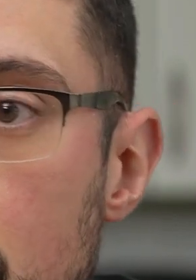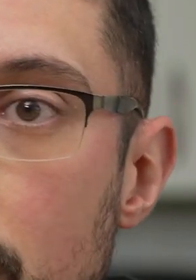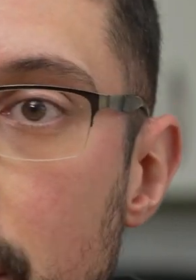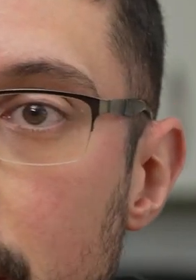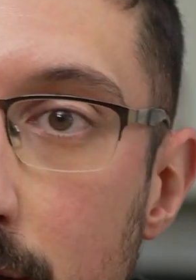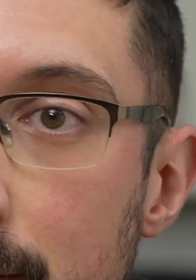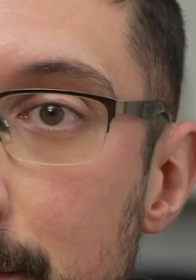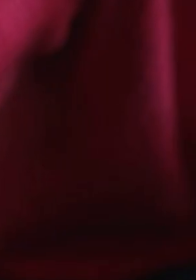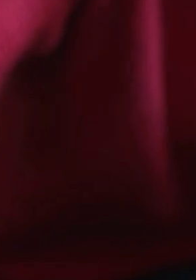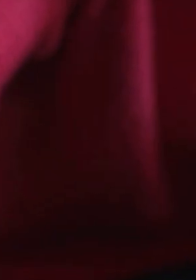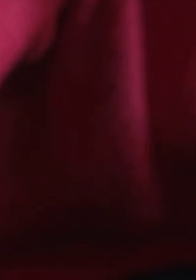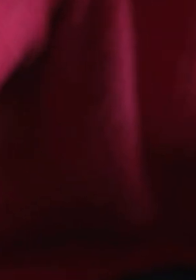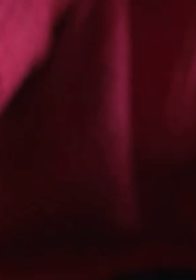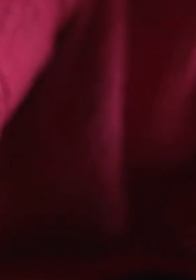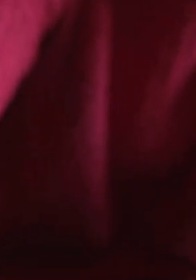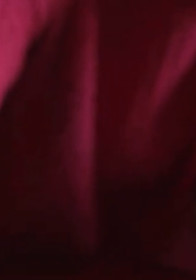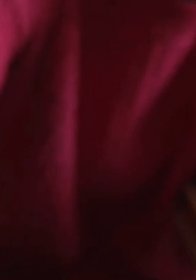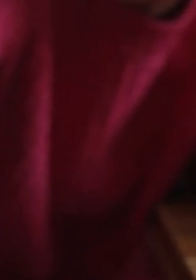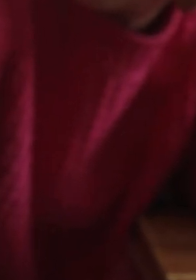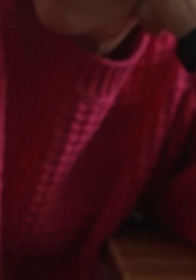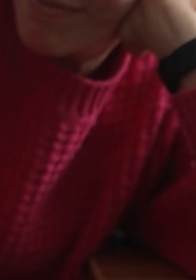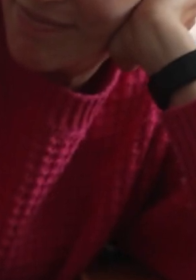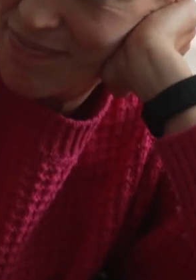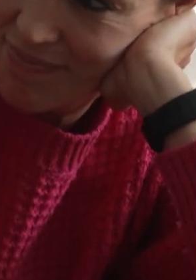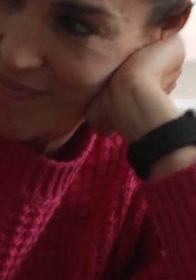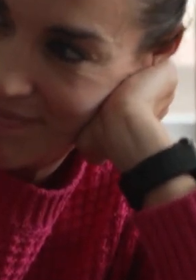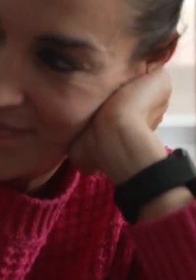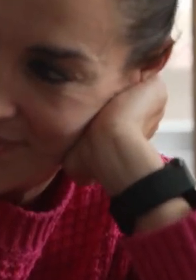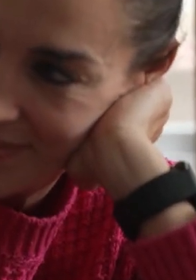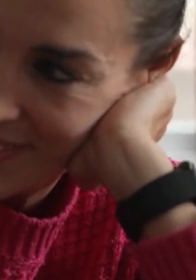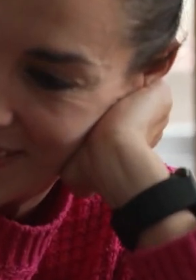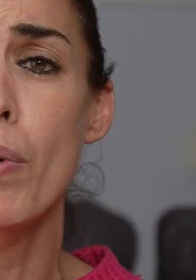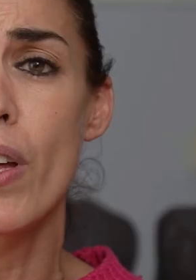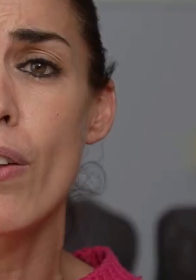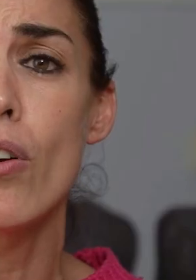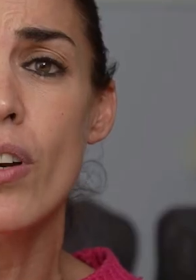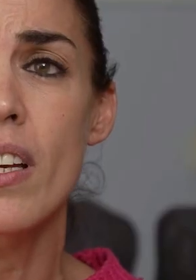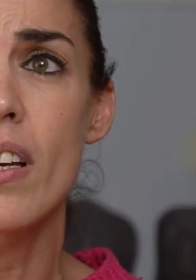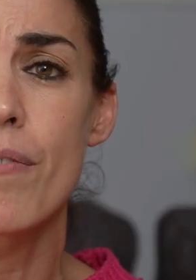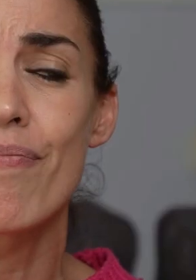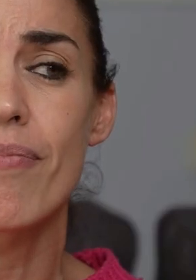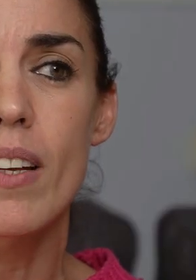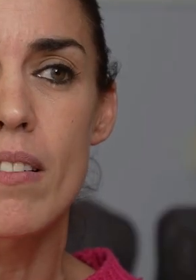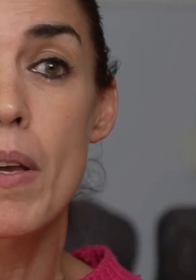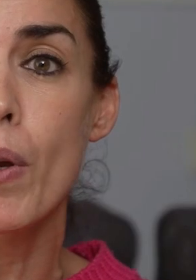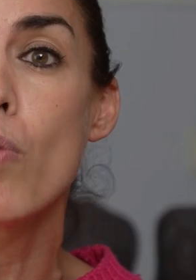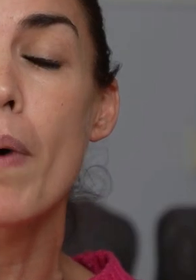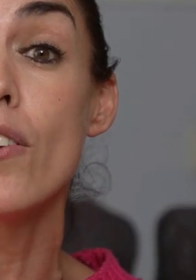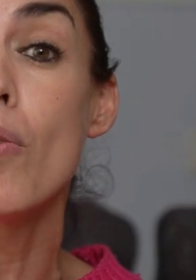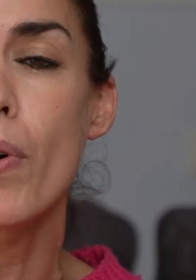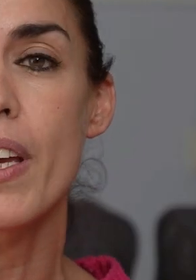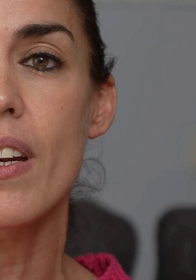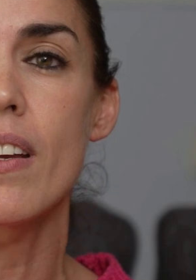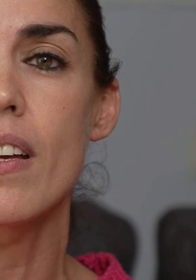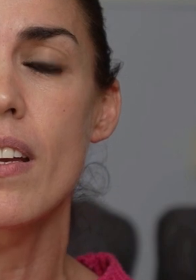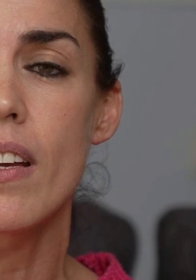saber observar. Por ejemplo, cuando está enferma, bueno, entendemos que pueda tener algún tipo de dolor, me preocupa el